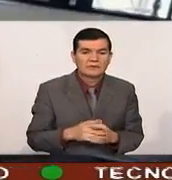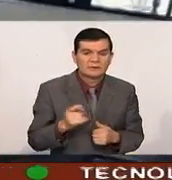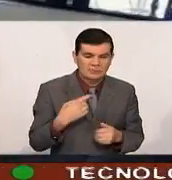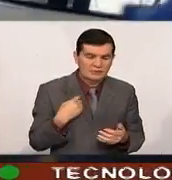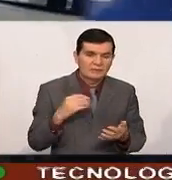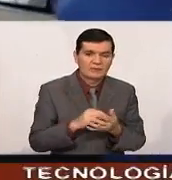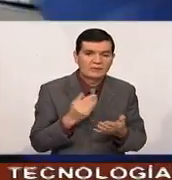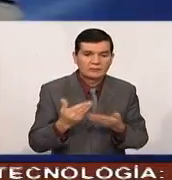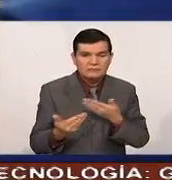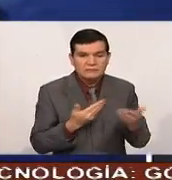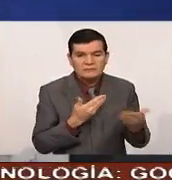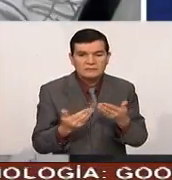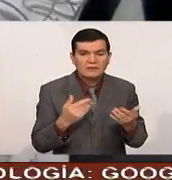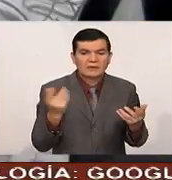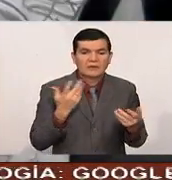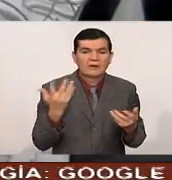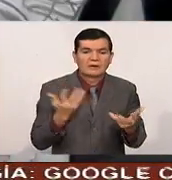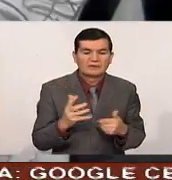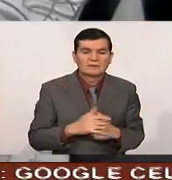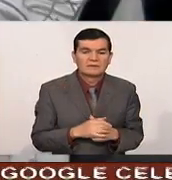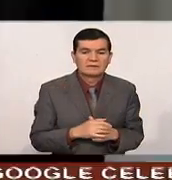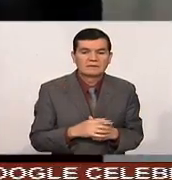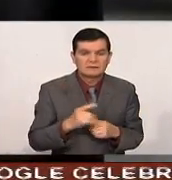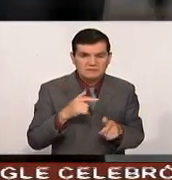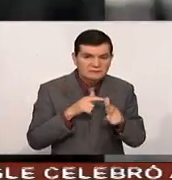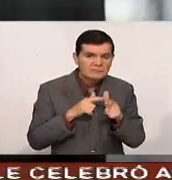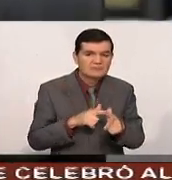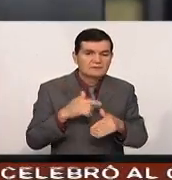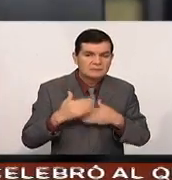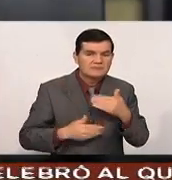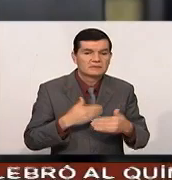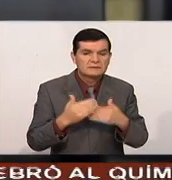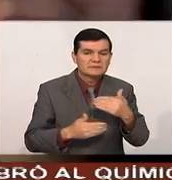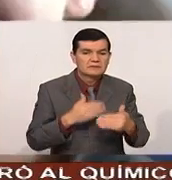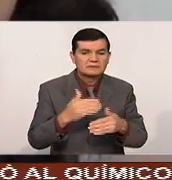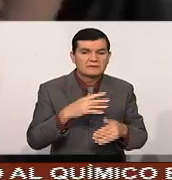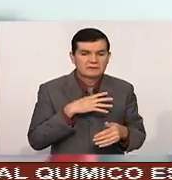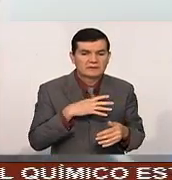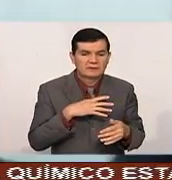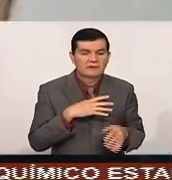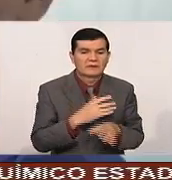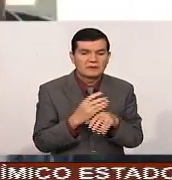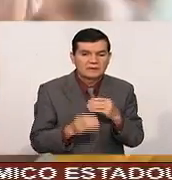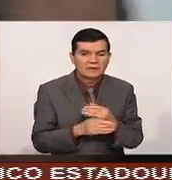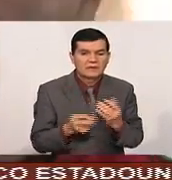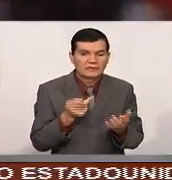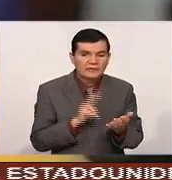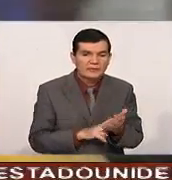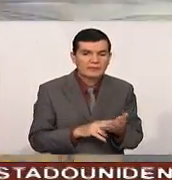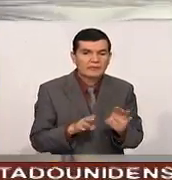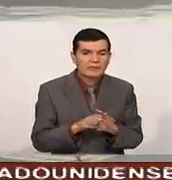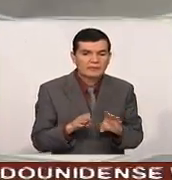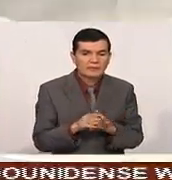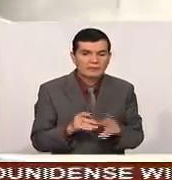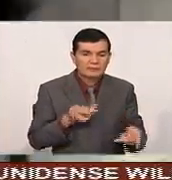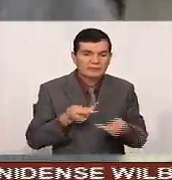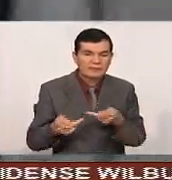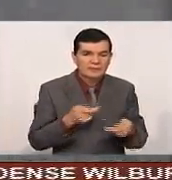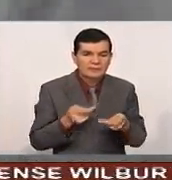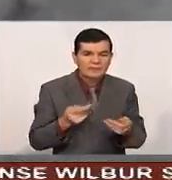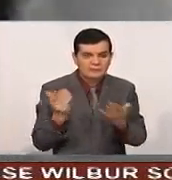con ellos estamos discutiendo hacia dónde vamos. Entonces, permanentemente tenemos este tipo de eventos, además de que nuestros planes de estudio